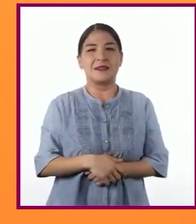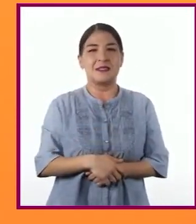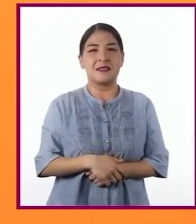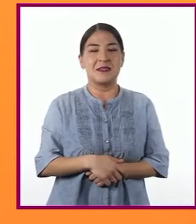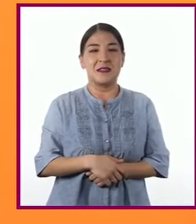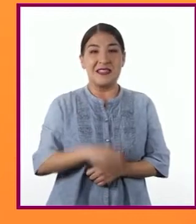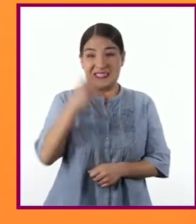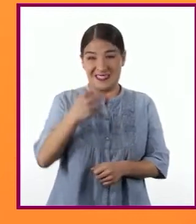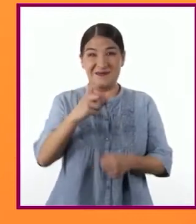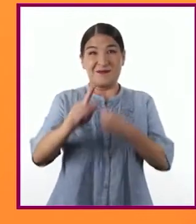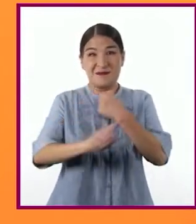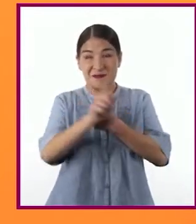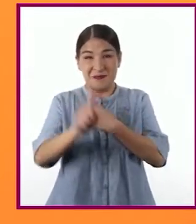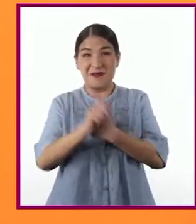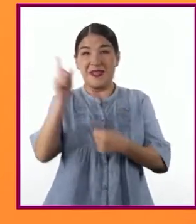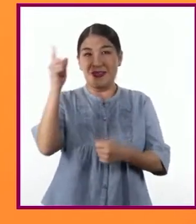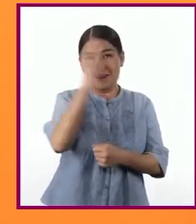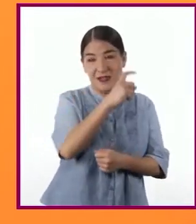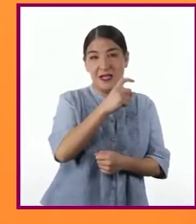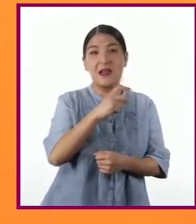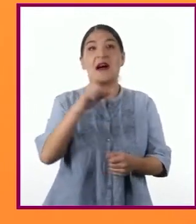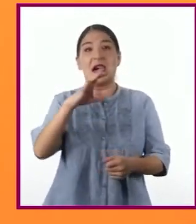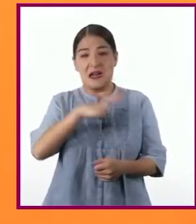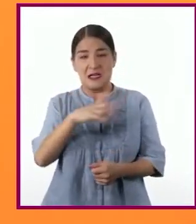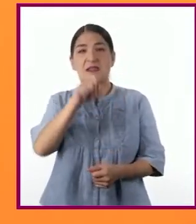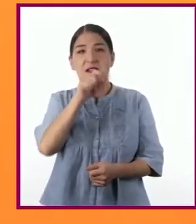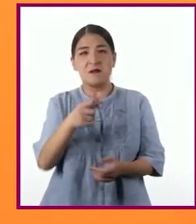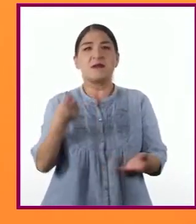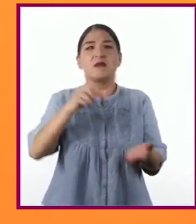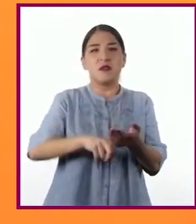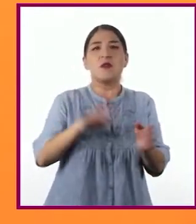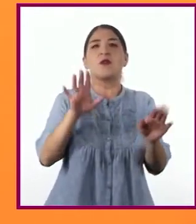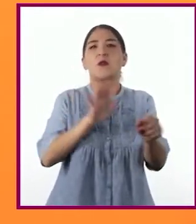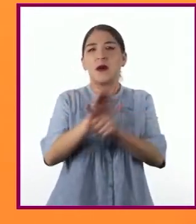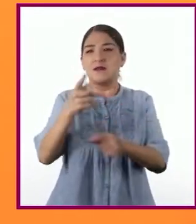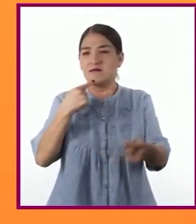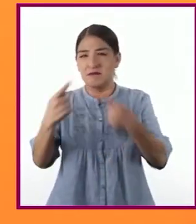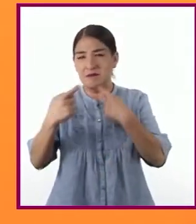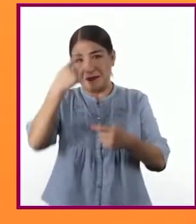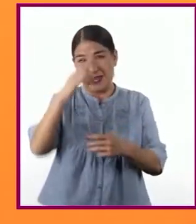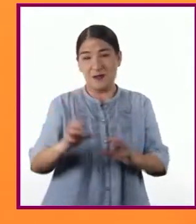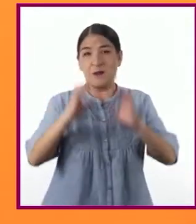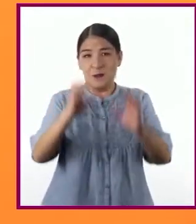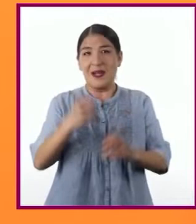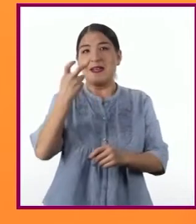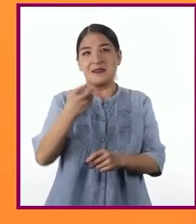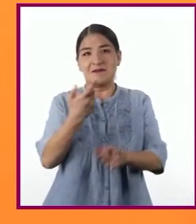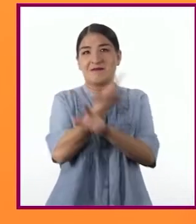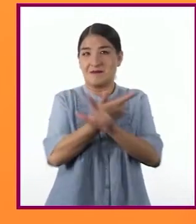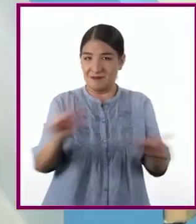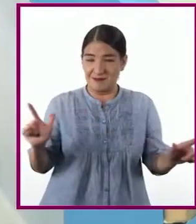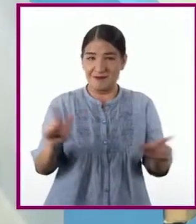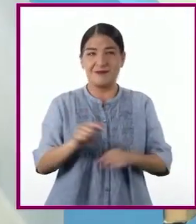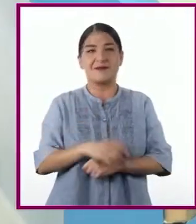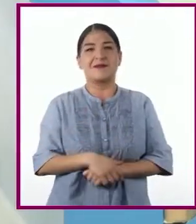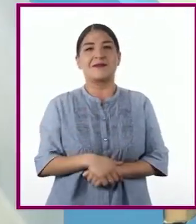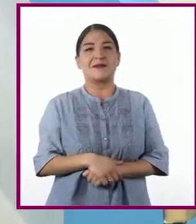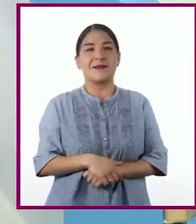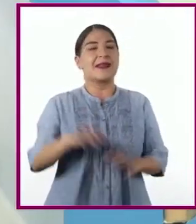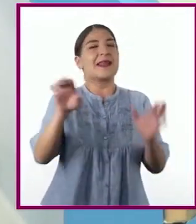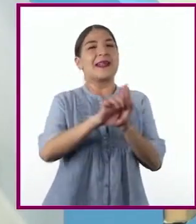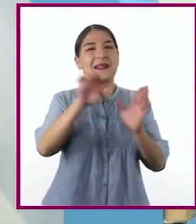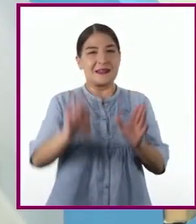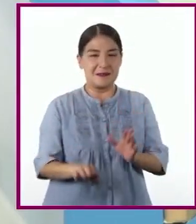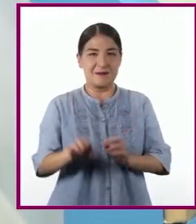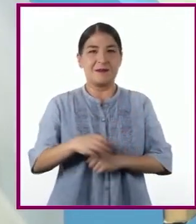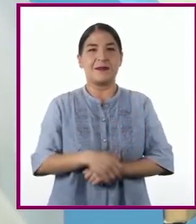Todas esas situaciones toman en consideración los criterios que deben prevalecer para el ejercicio de las libertades. Por